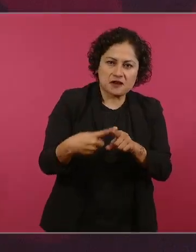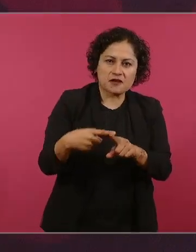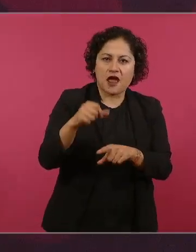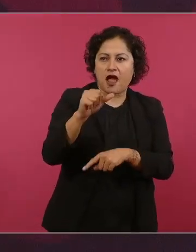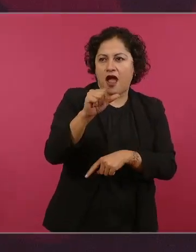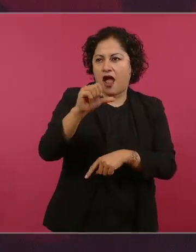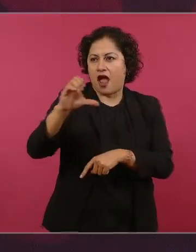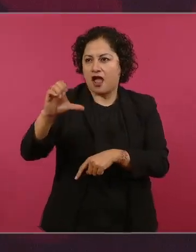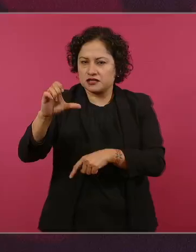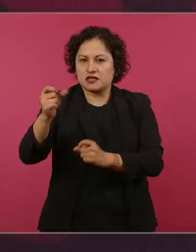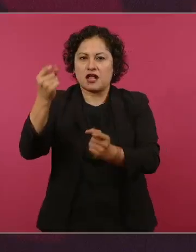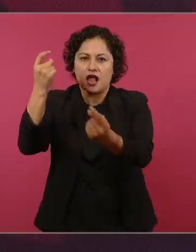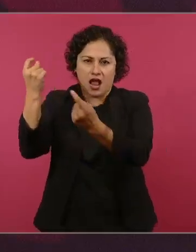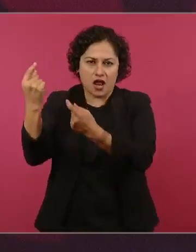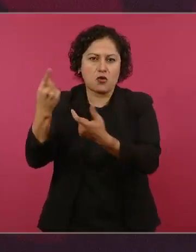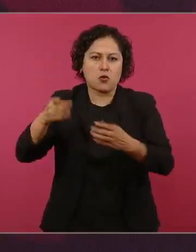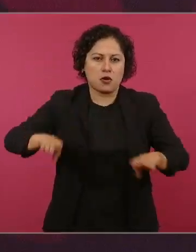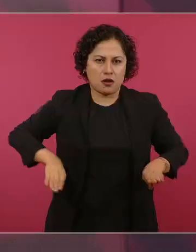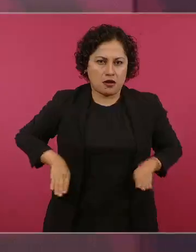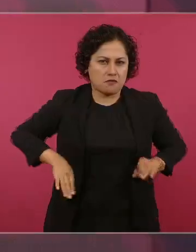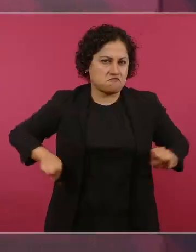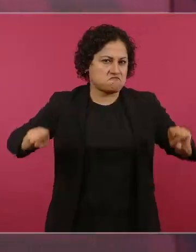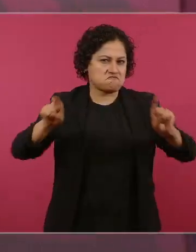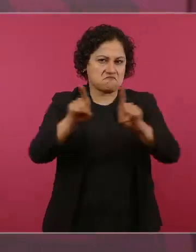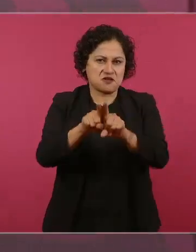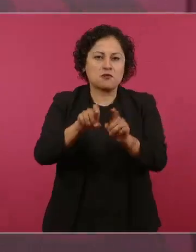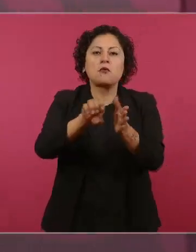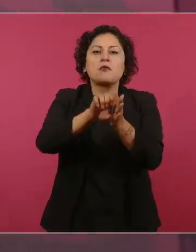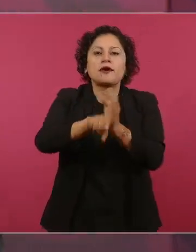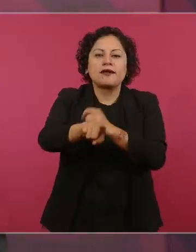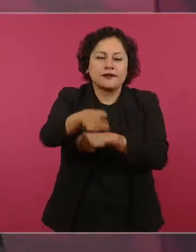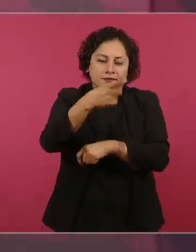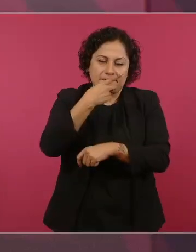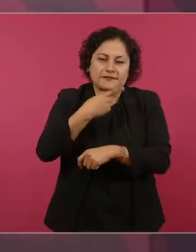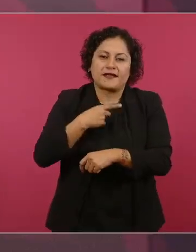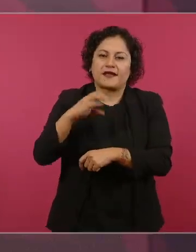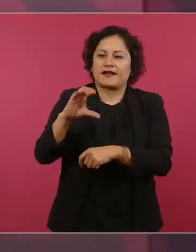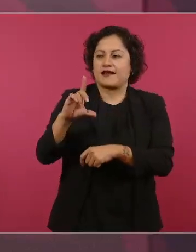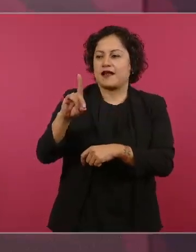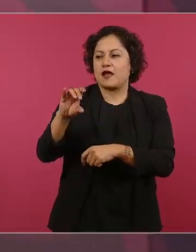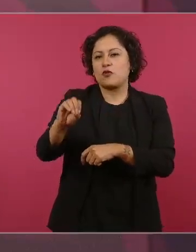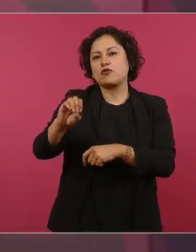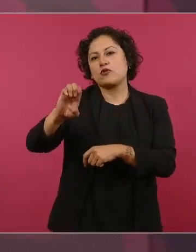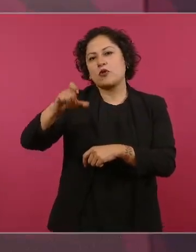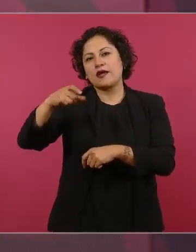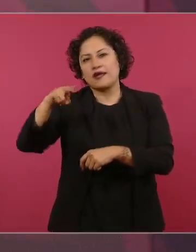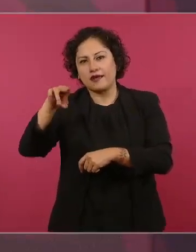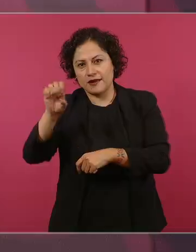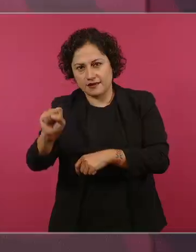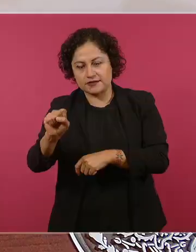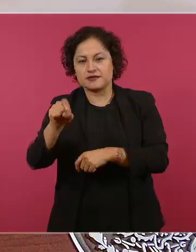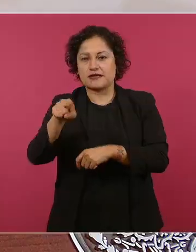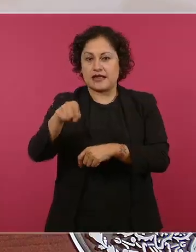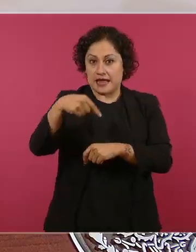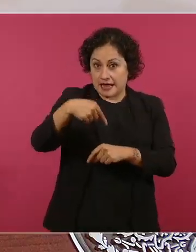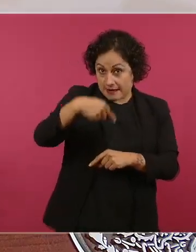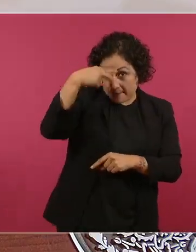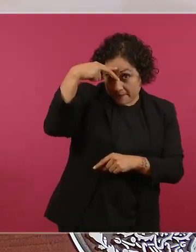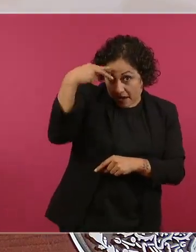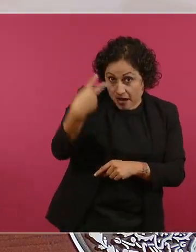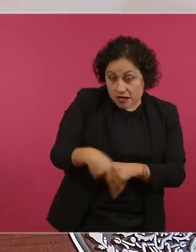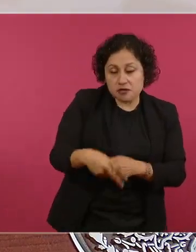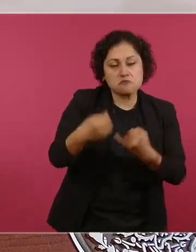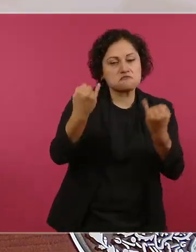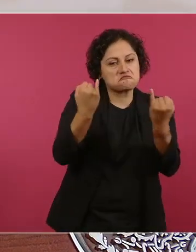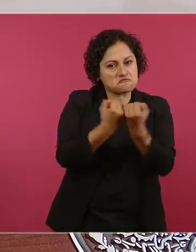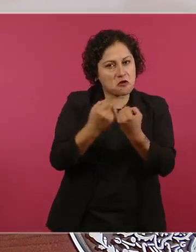González. Pero esto pasa en México y sucede en Guatemala y sucede en